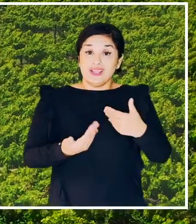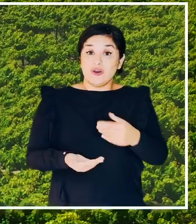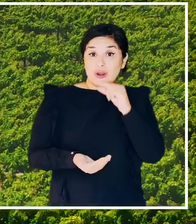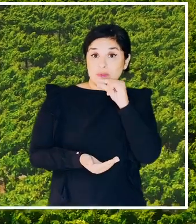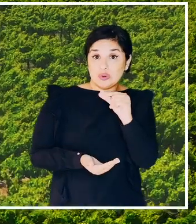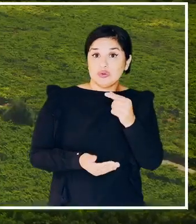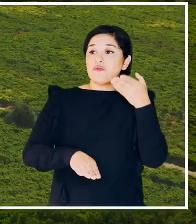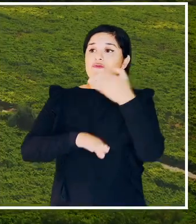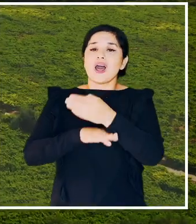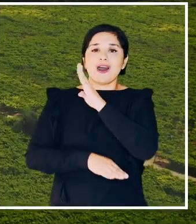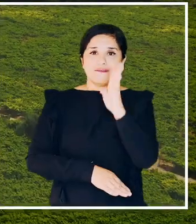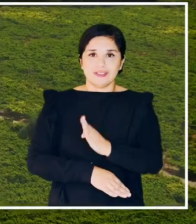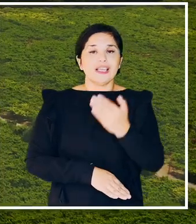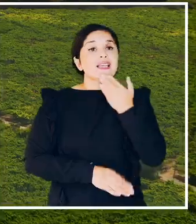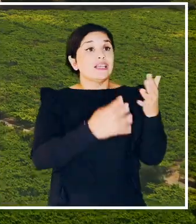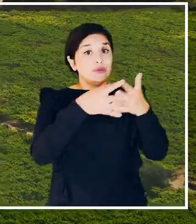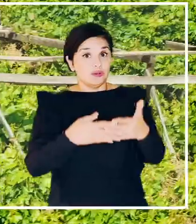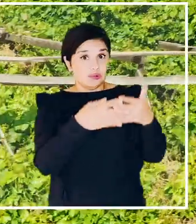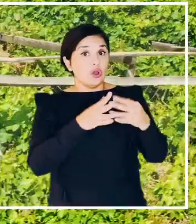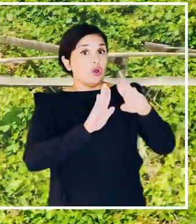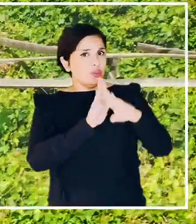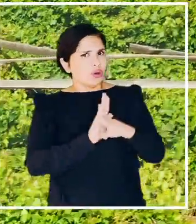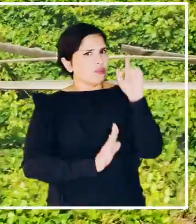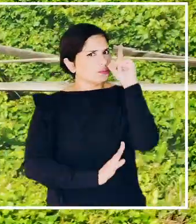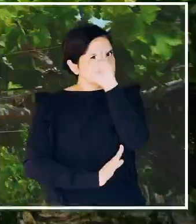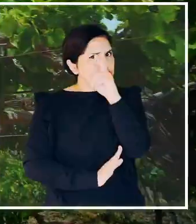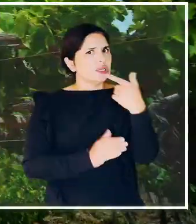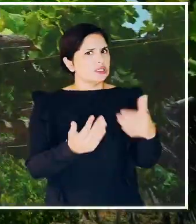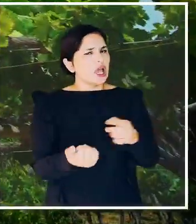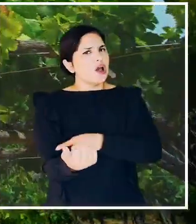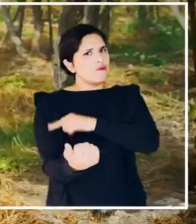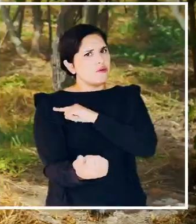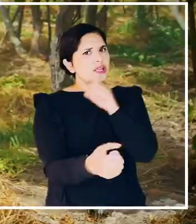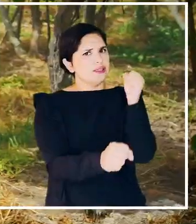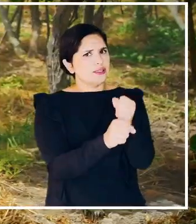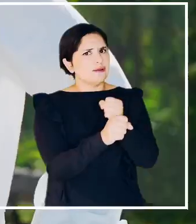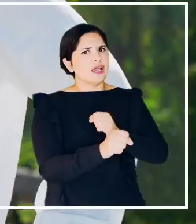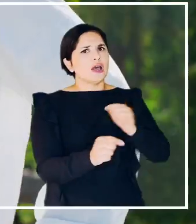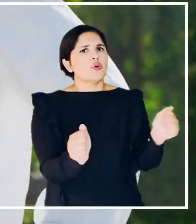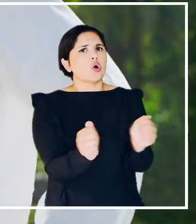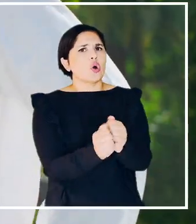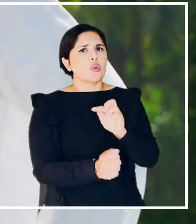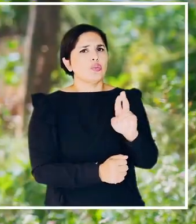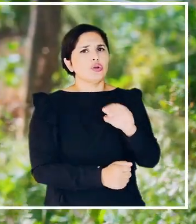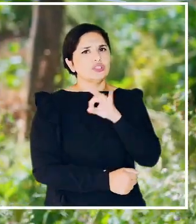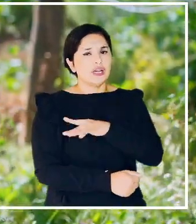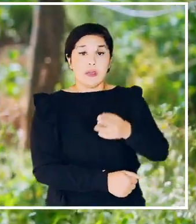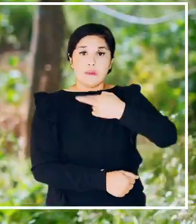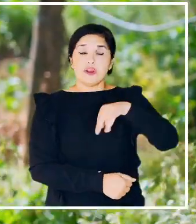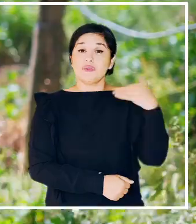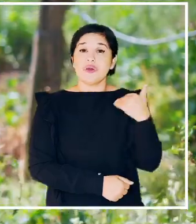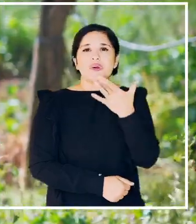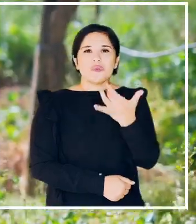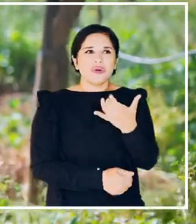y ahora vamos a Brasil. También en Estados Unidos tenemos un programa bien complejo, ya estamos fuertemente trabajando con ProChile y para nosotros es